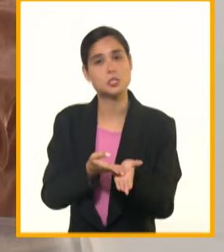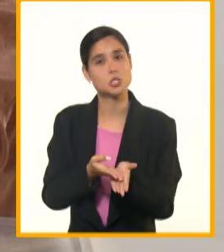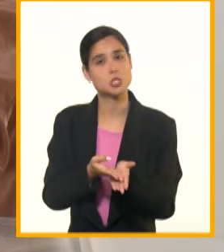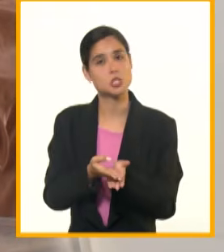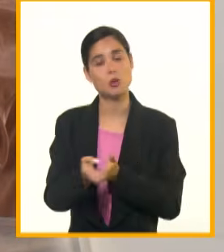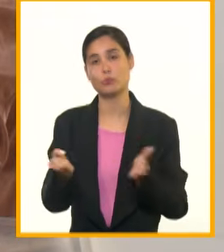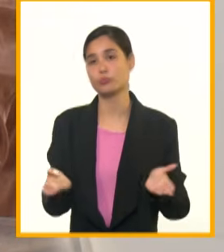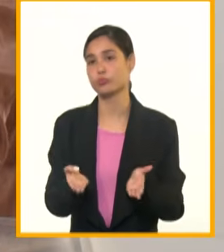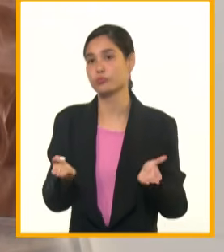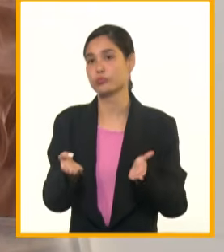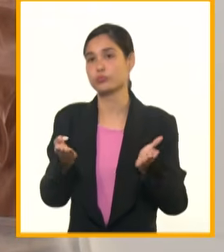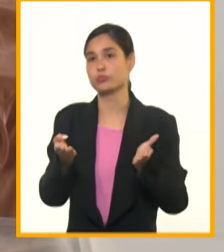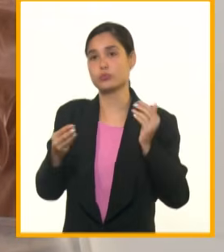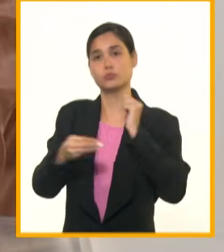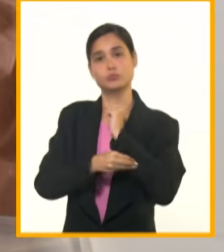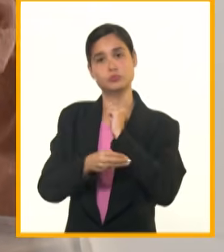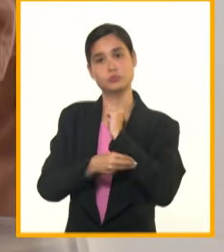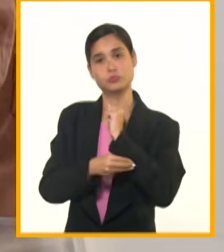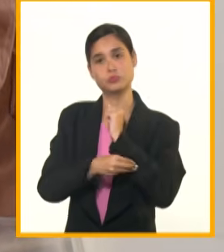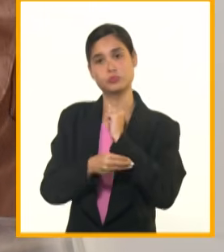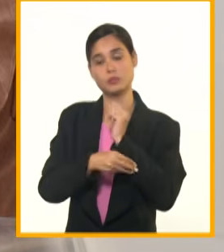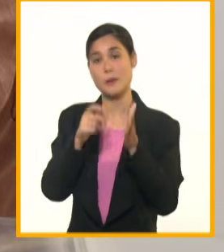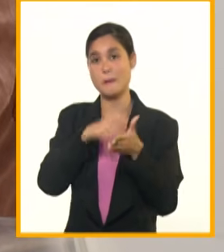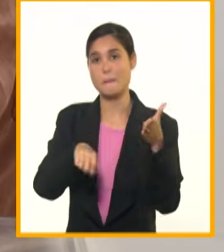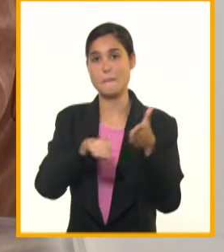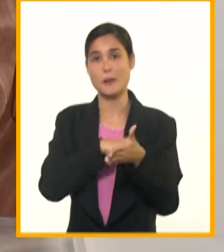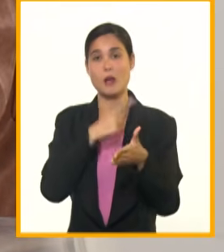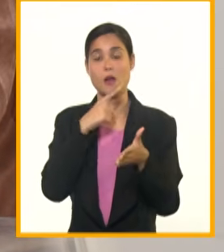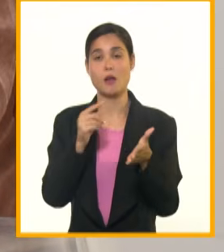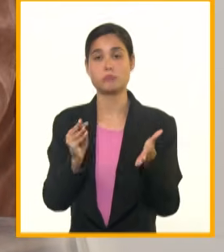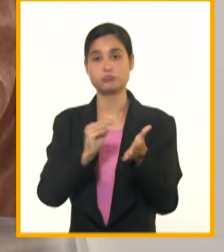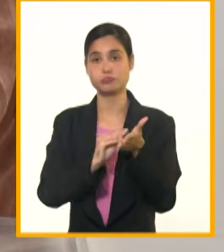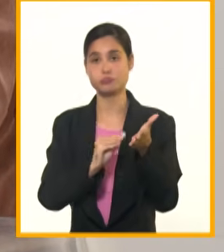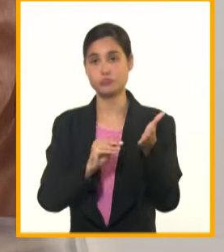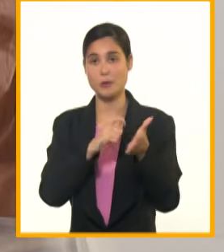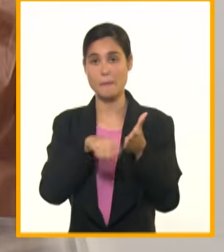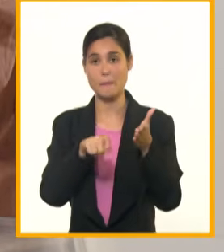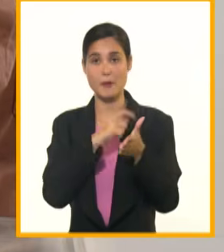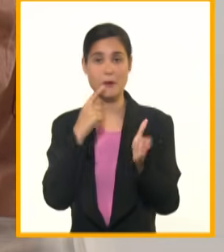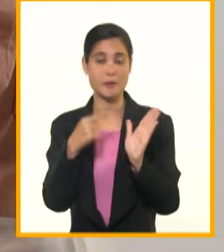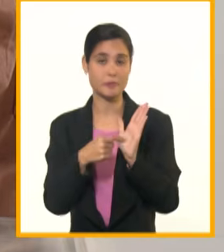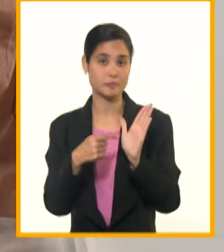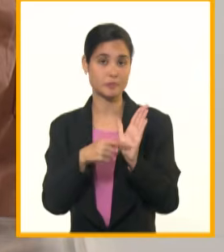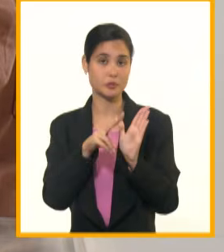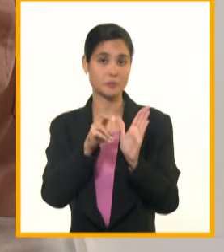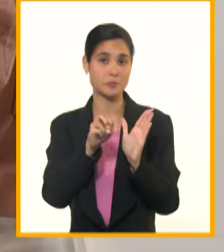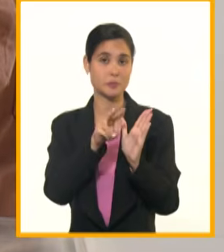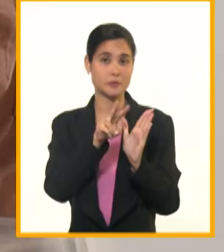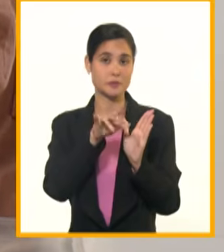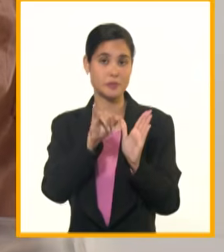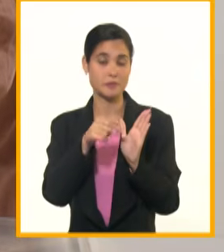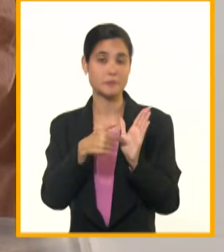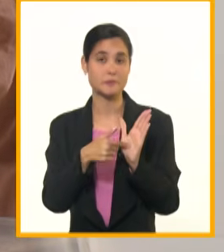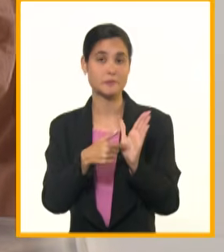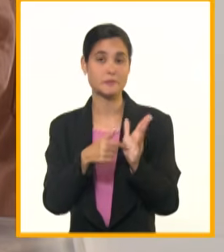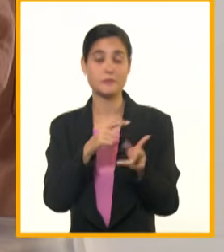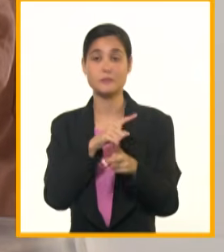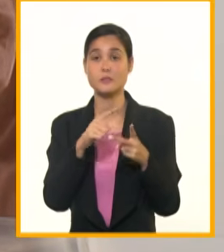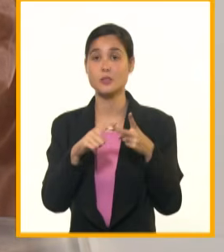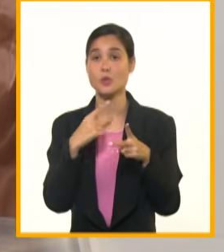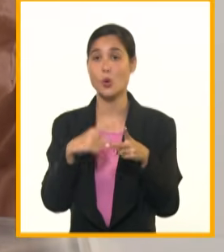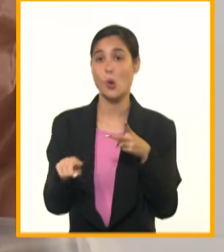ese superávit planificado y lo otro, Randy, es trabajar las reservas